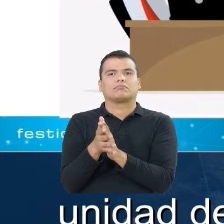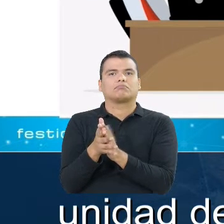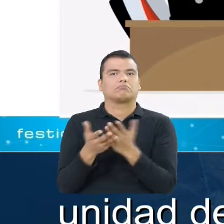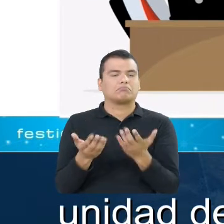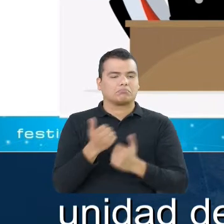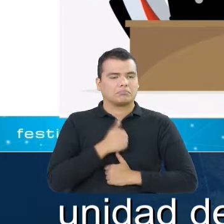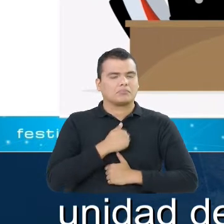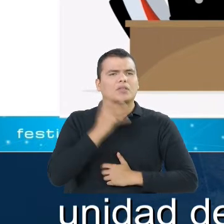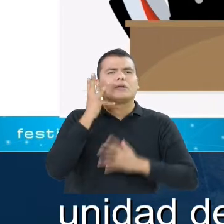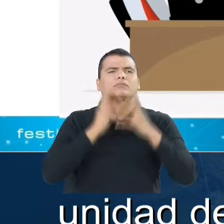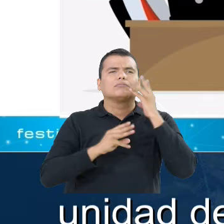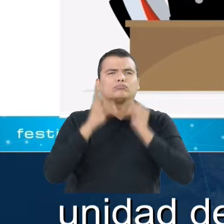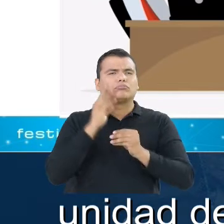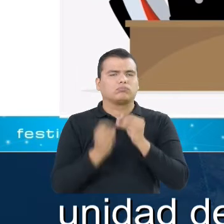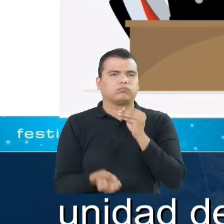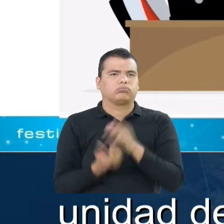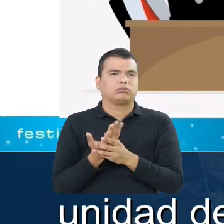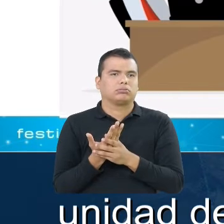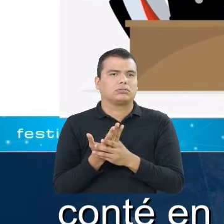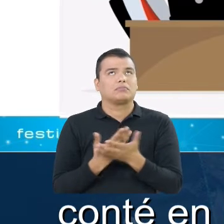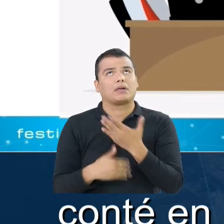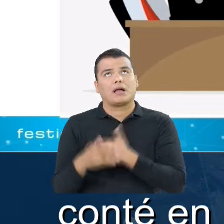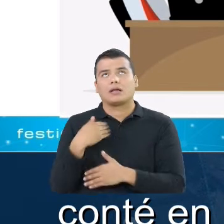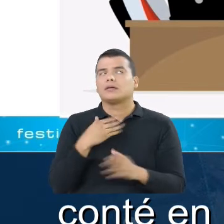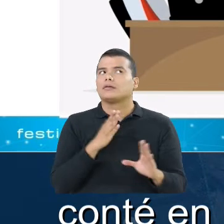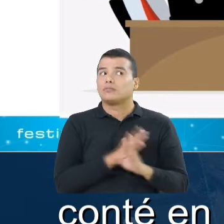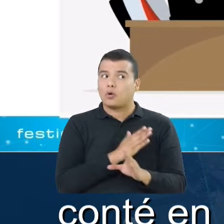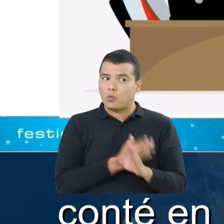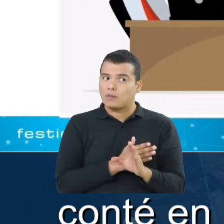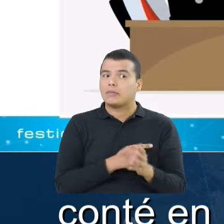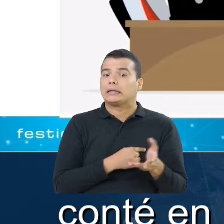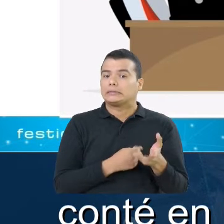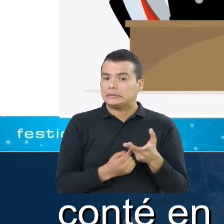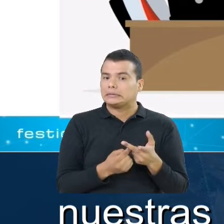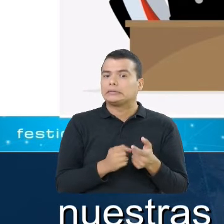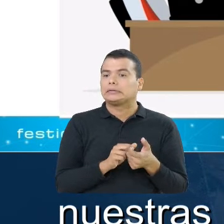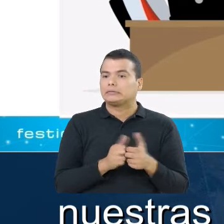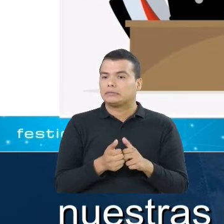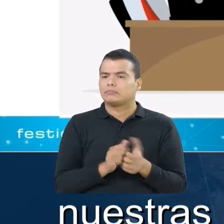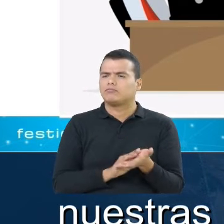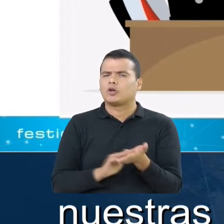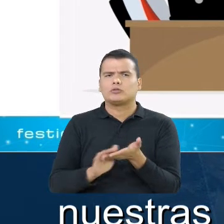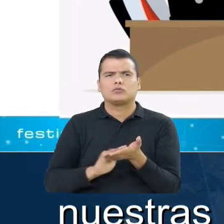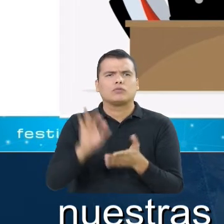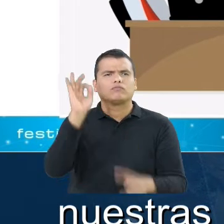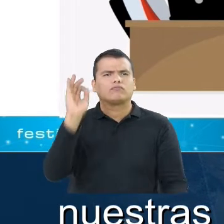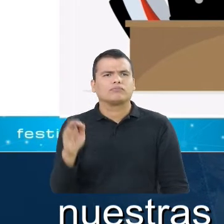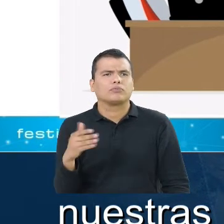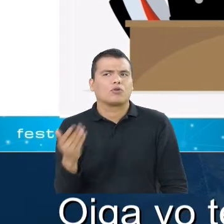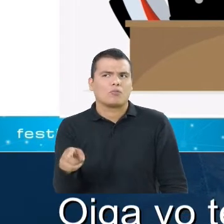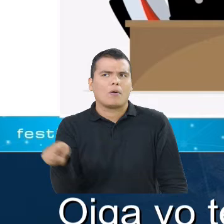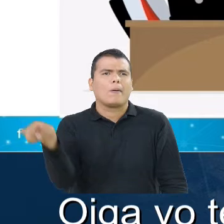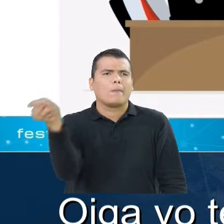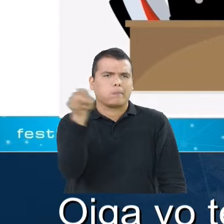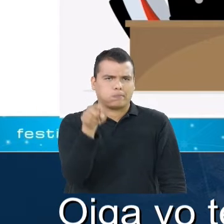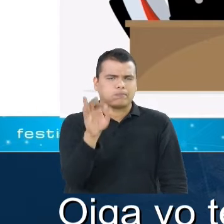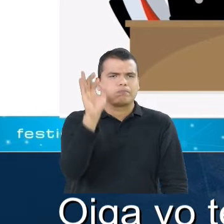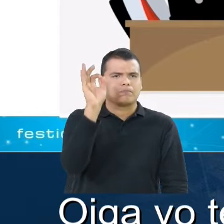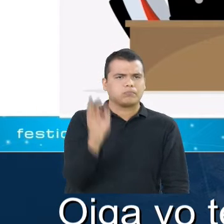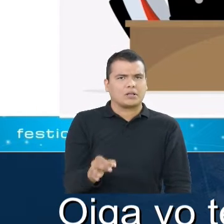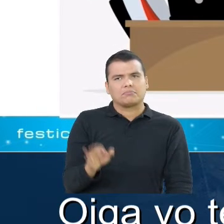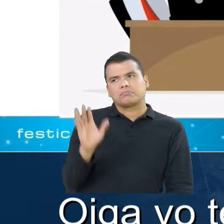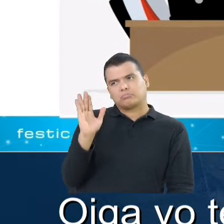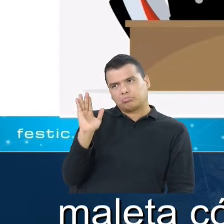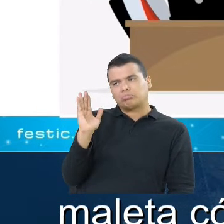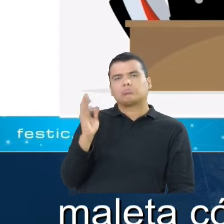propias experiencias de vida. Oiga, yo tenía un problema que era esta maleta, ¿cómo lo puedo solucionar? Muchos de ustedes probablemente tienen una